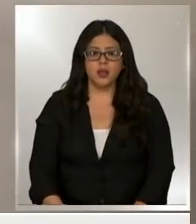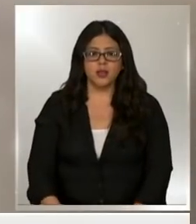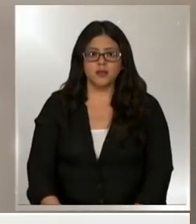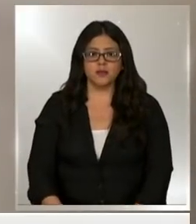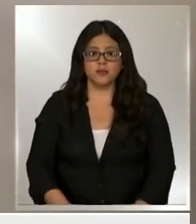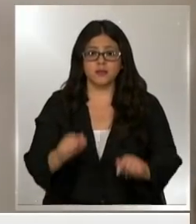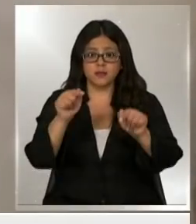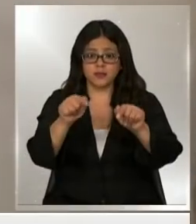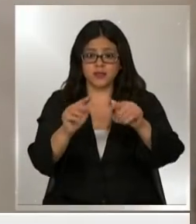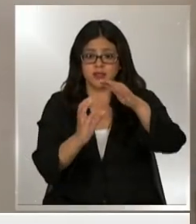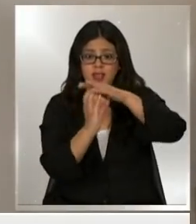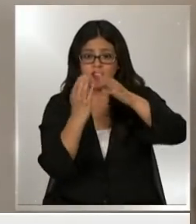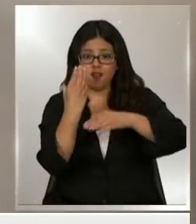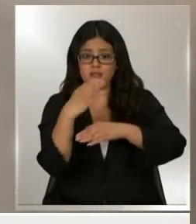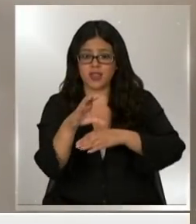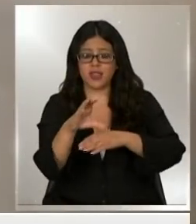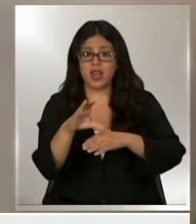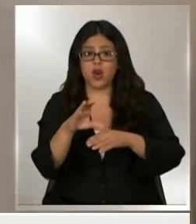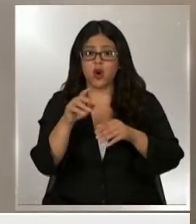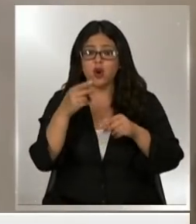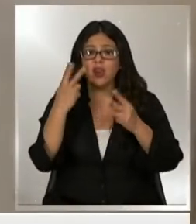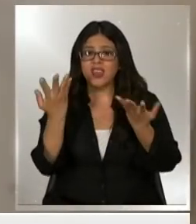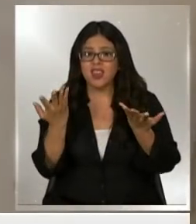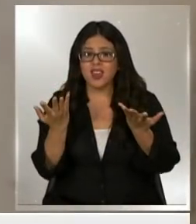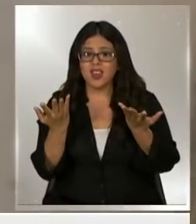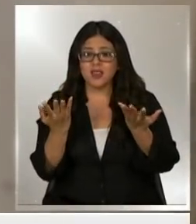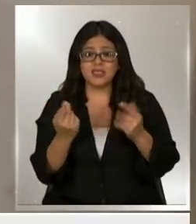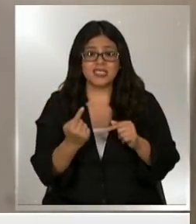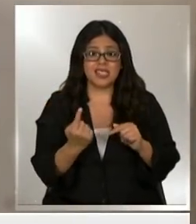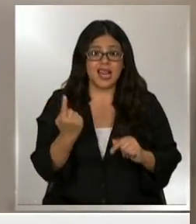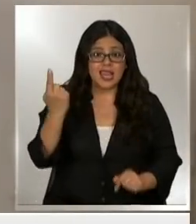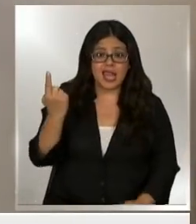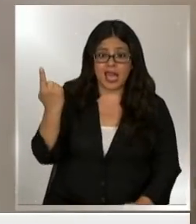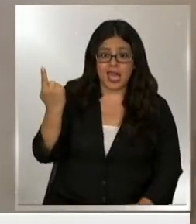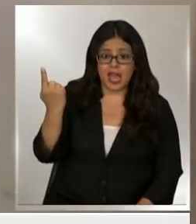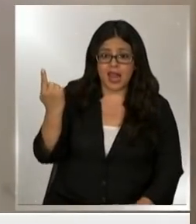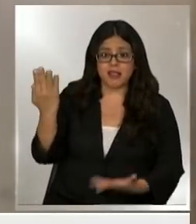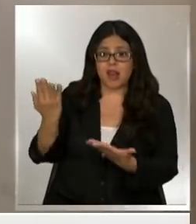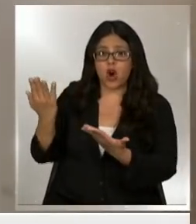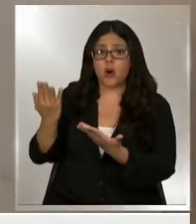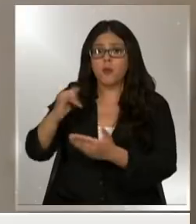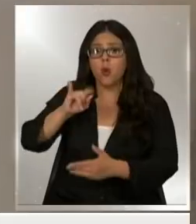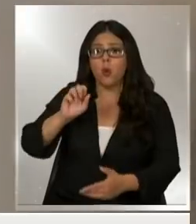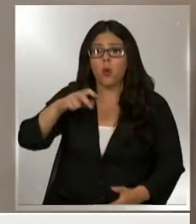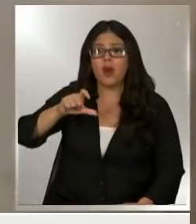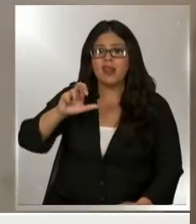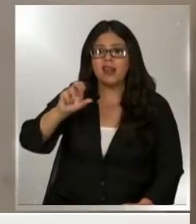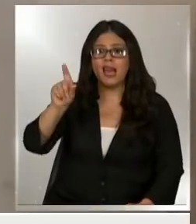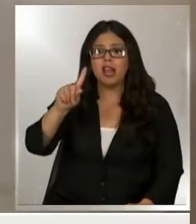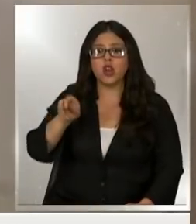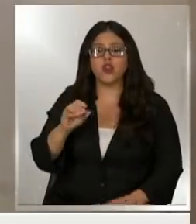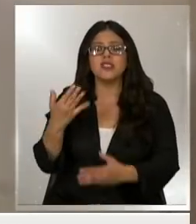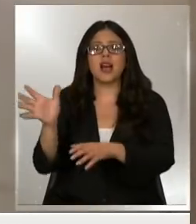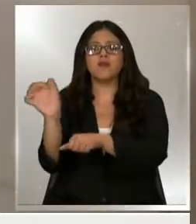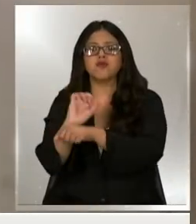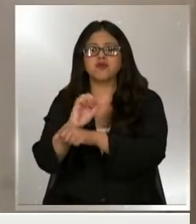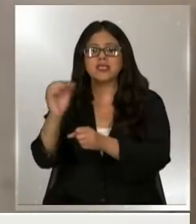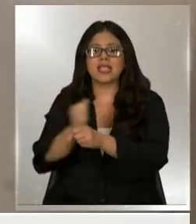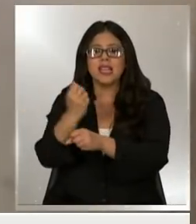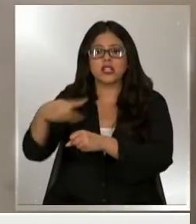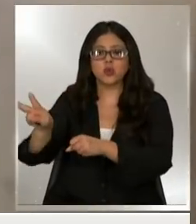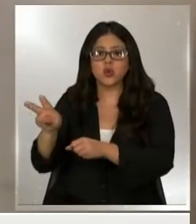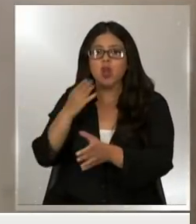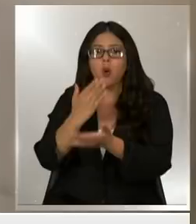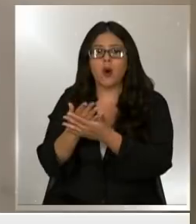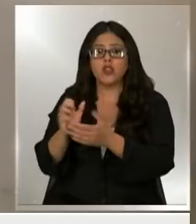En este video se observa en la parte superior izquierda de la pantalla cómo llega Juan Carlos en su vehículo hasta su taller cuando